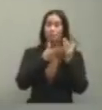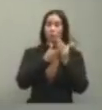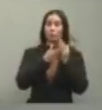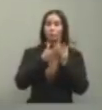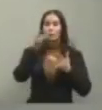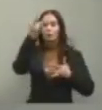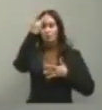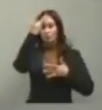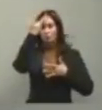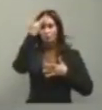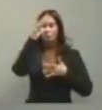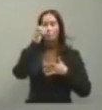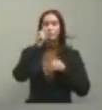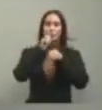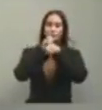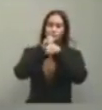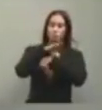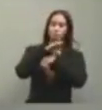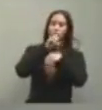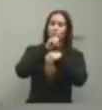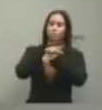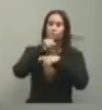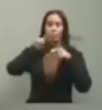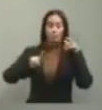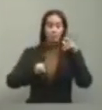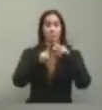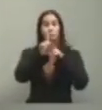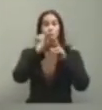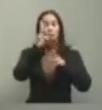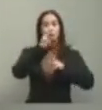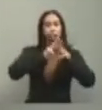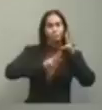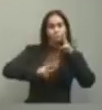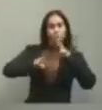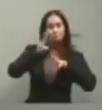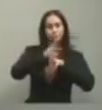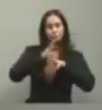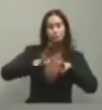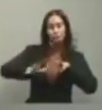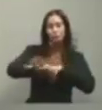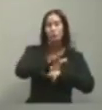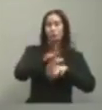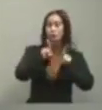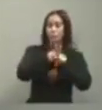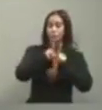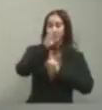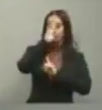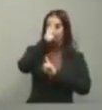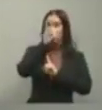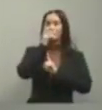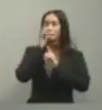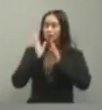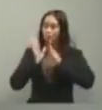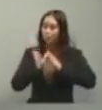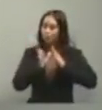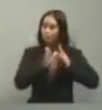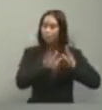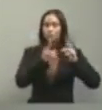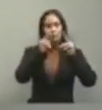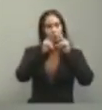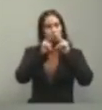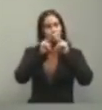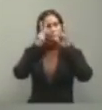tan pronto surgió este asunto a nivel mundial pues la república dominicana ha venido preparándose conociendo